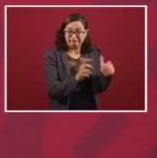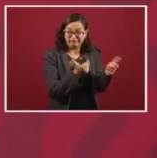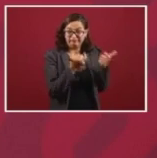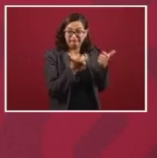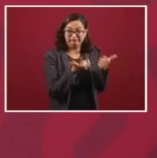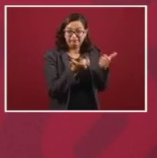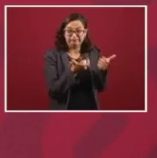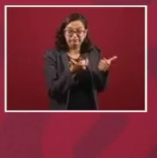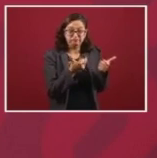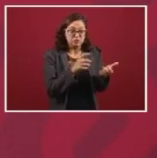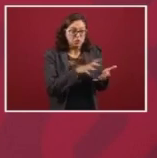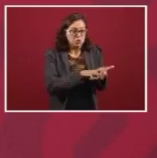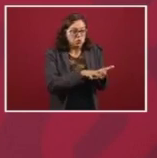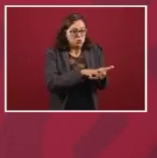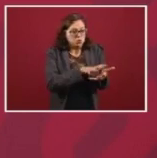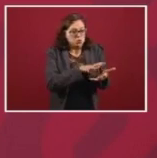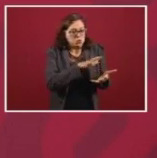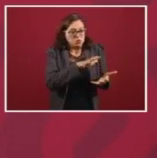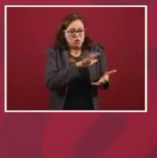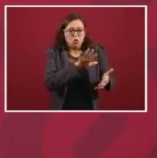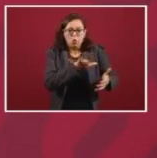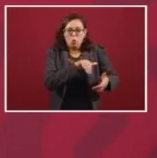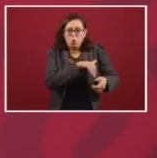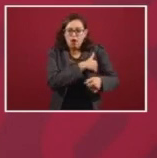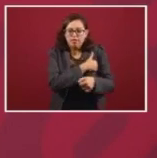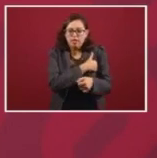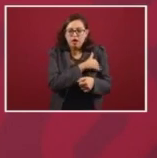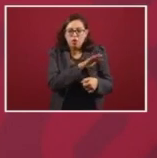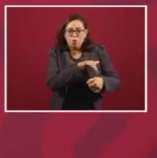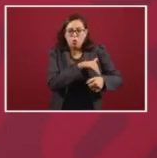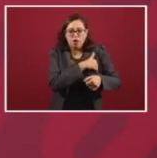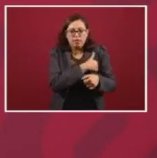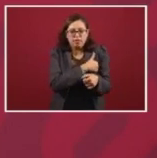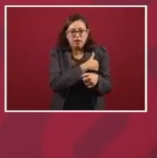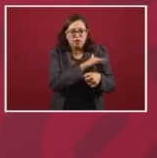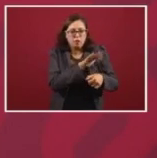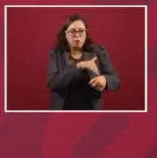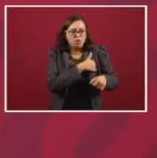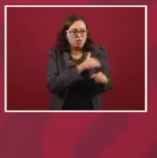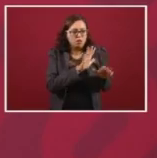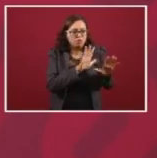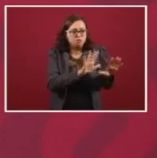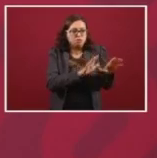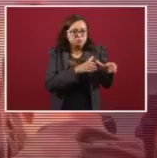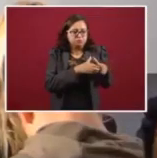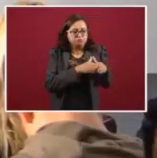solo acumulación de riqueza en unos cuantos.